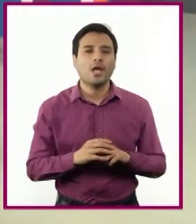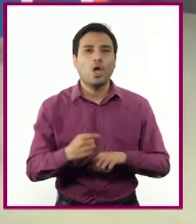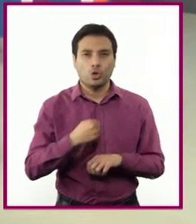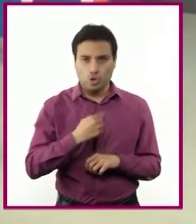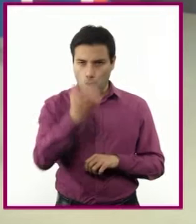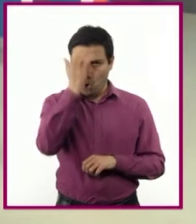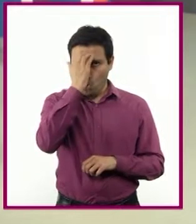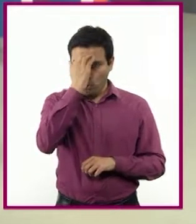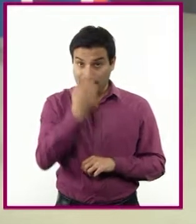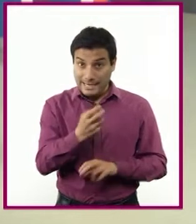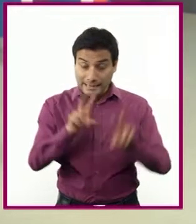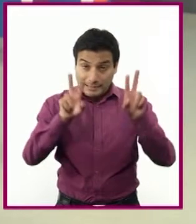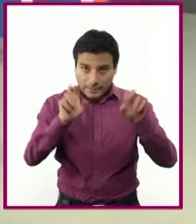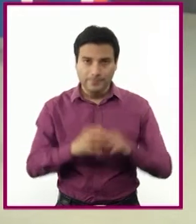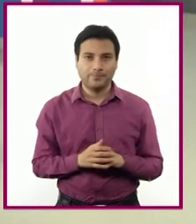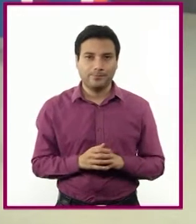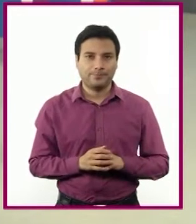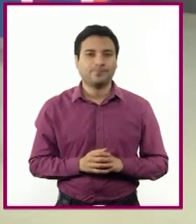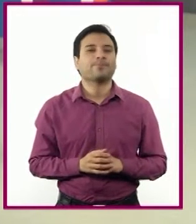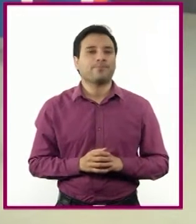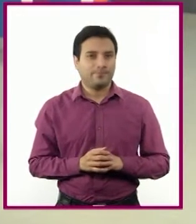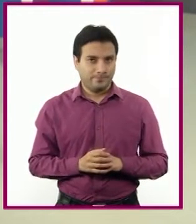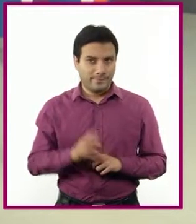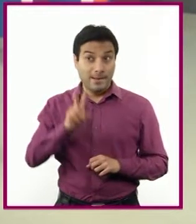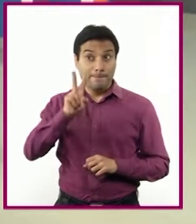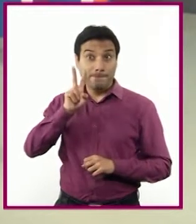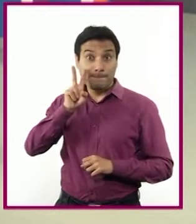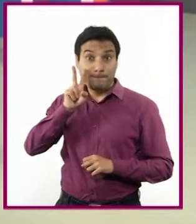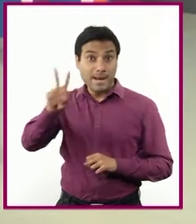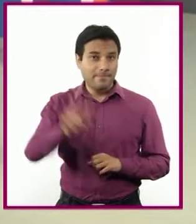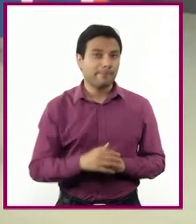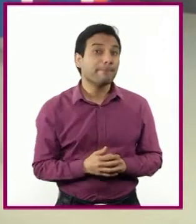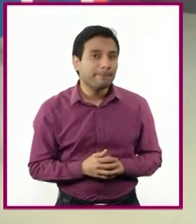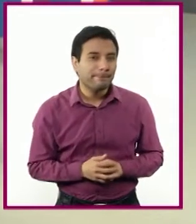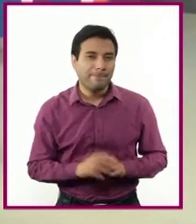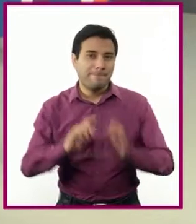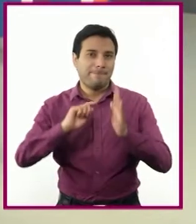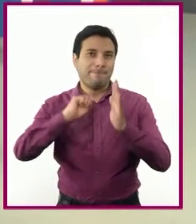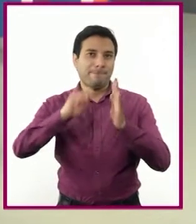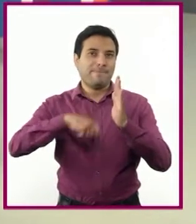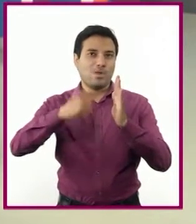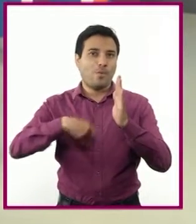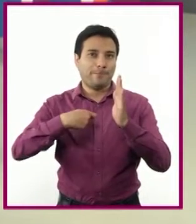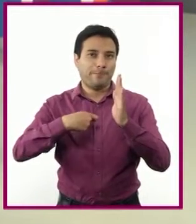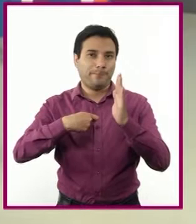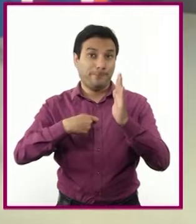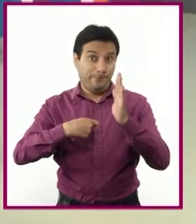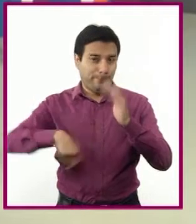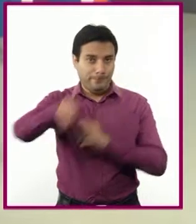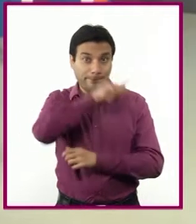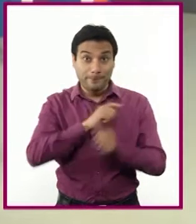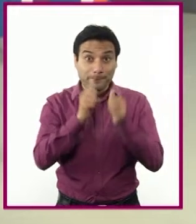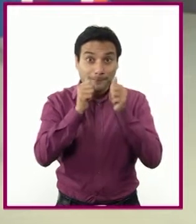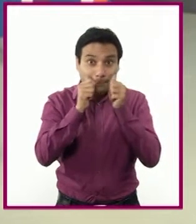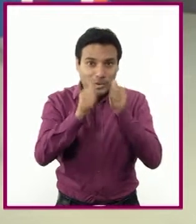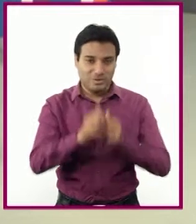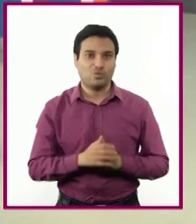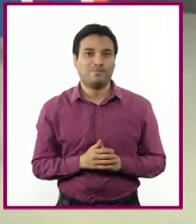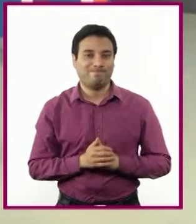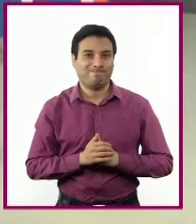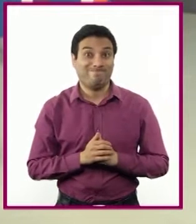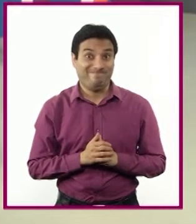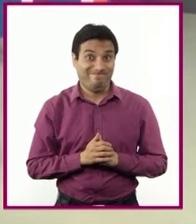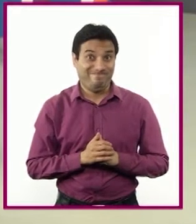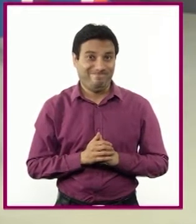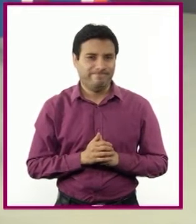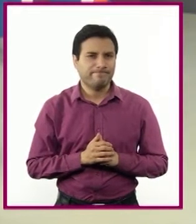acerca de esto, les invitamos a observar y escuchar el siguiente video. Presten mucha atención para que puedan